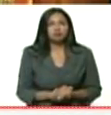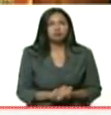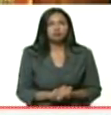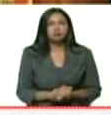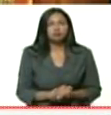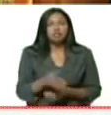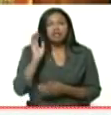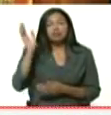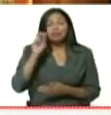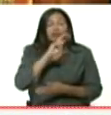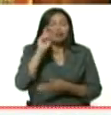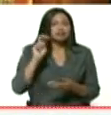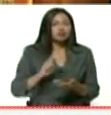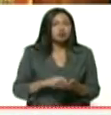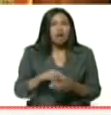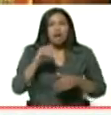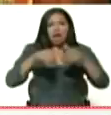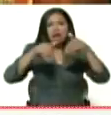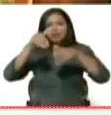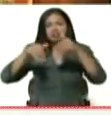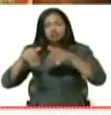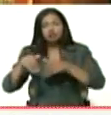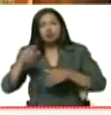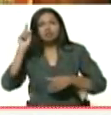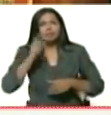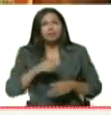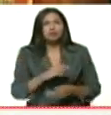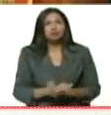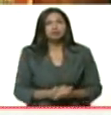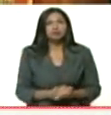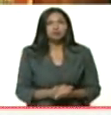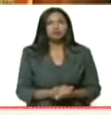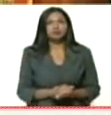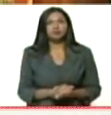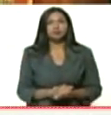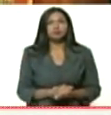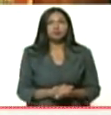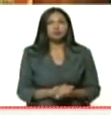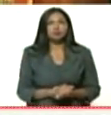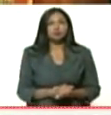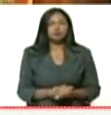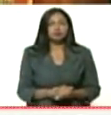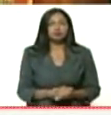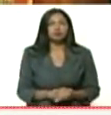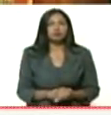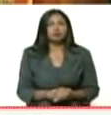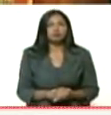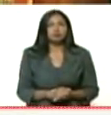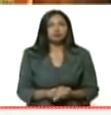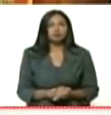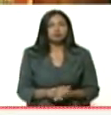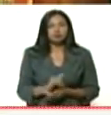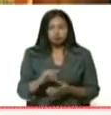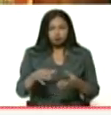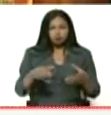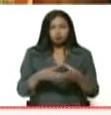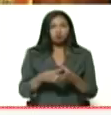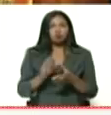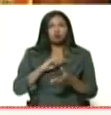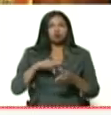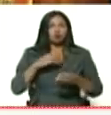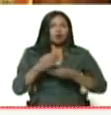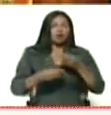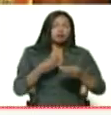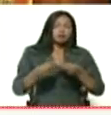Asamblea Nacional, a las elecciones parlamentarias y al equipo que estamos afinando